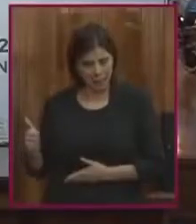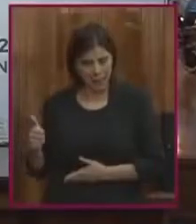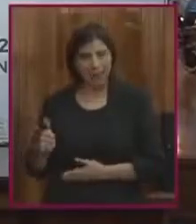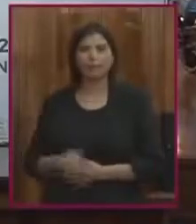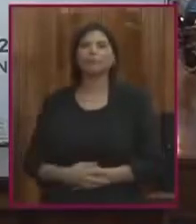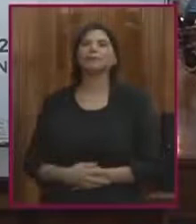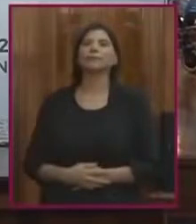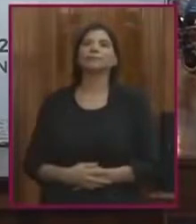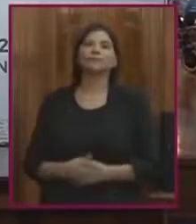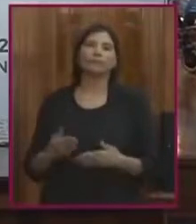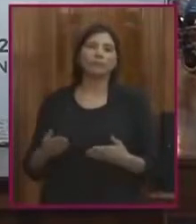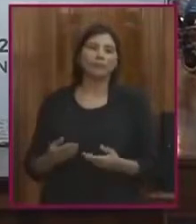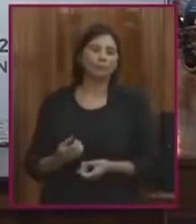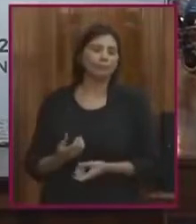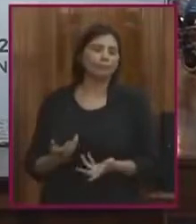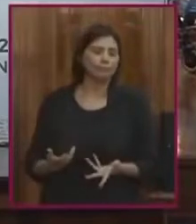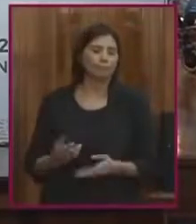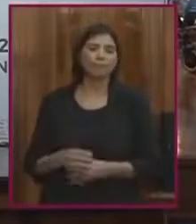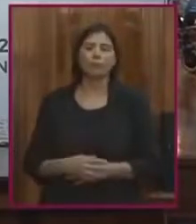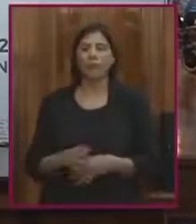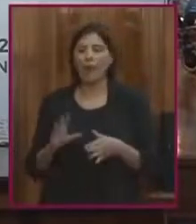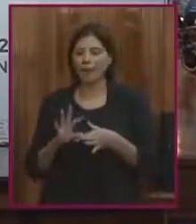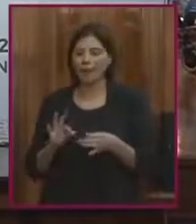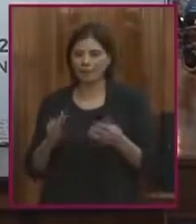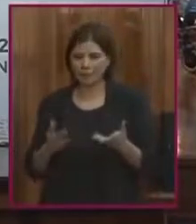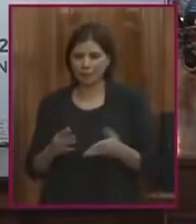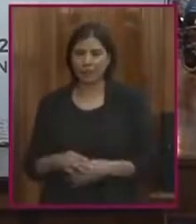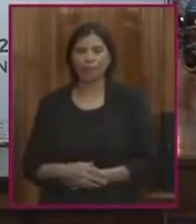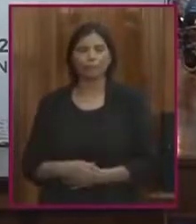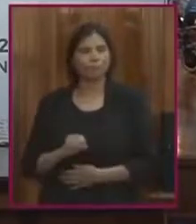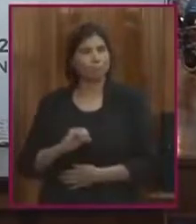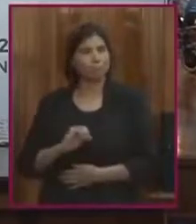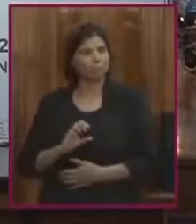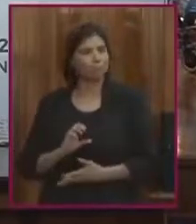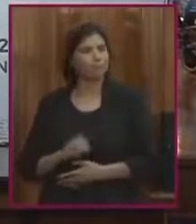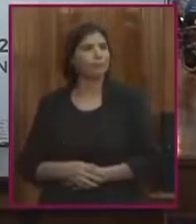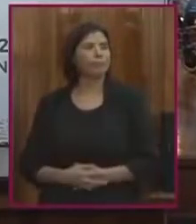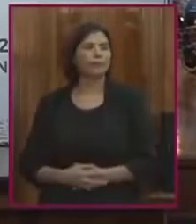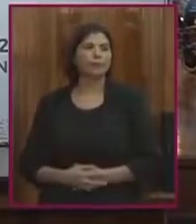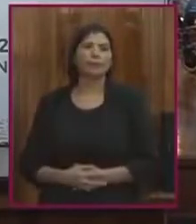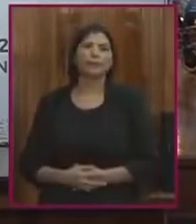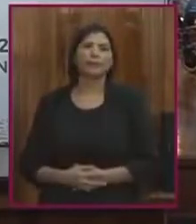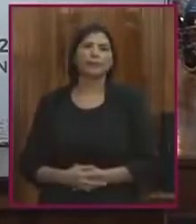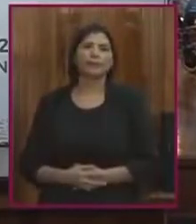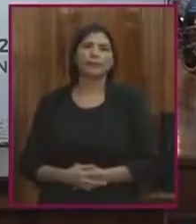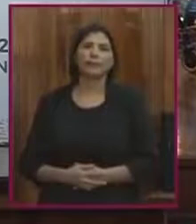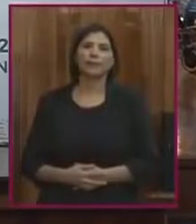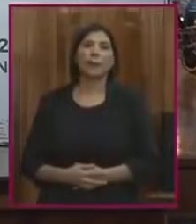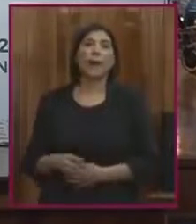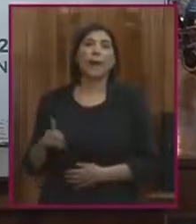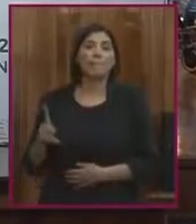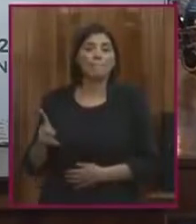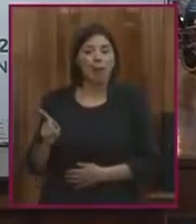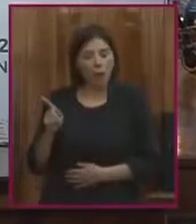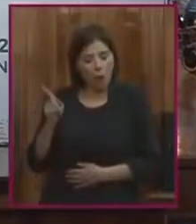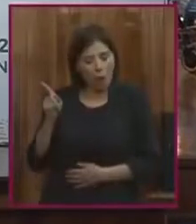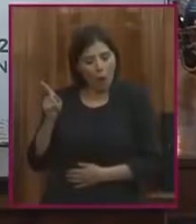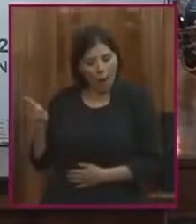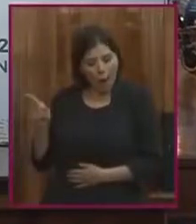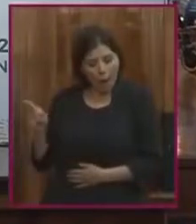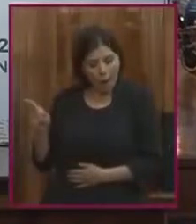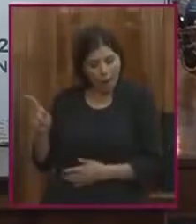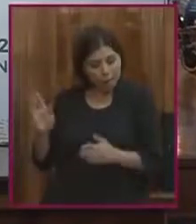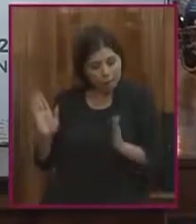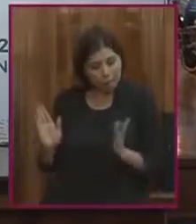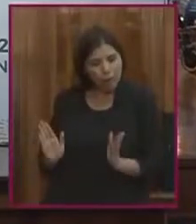agregando cosas porque si no, no va a caber por la puerta Ángel aquí, pero que ha sido